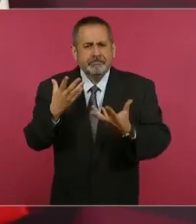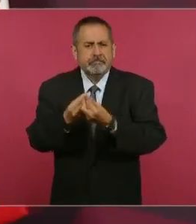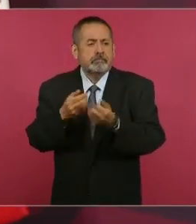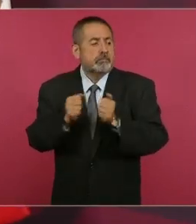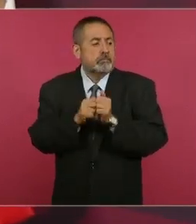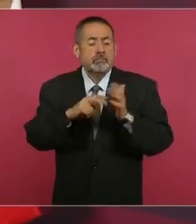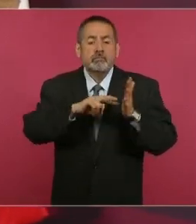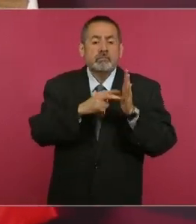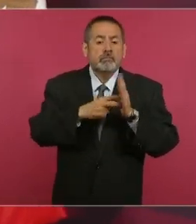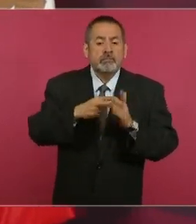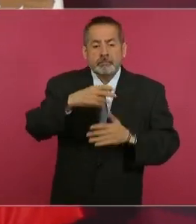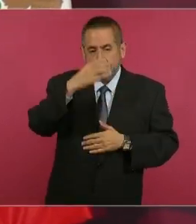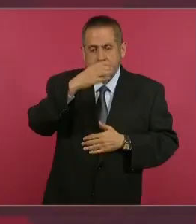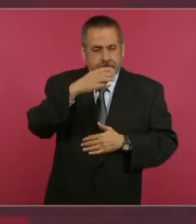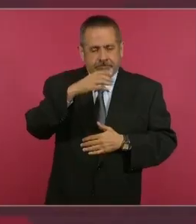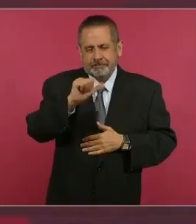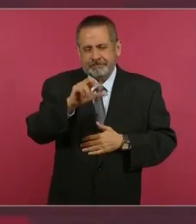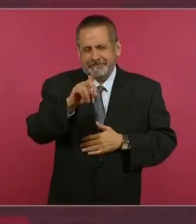ingeniero Cárdenas,